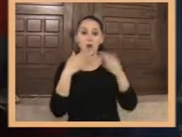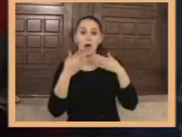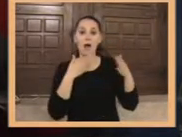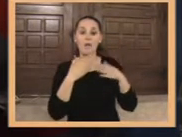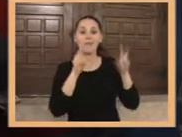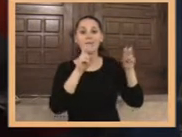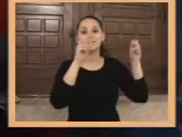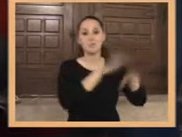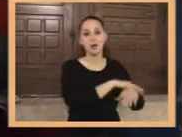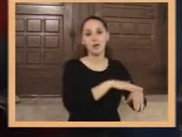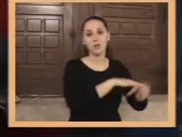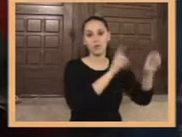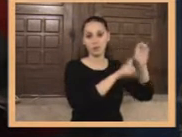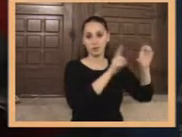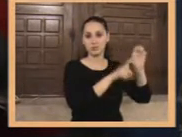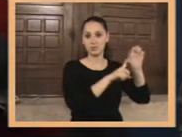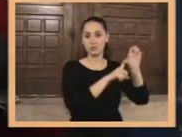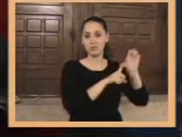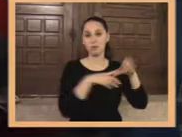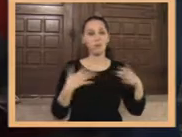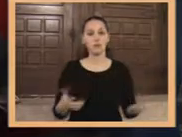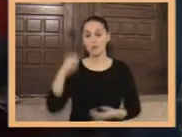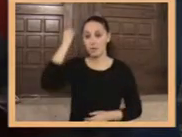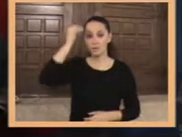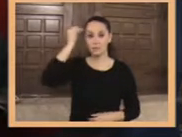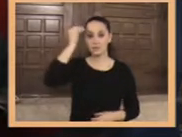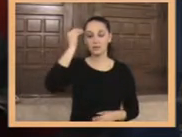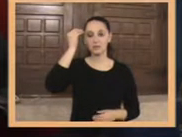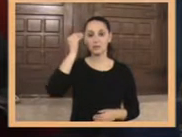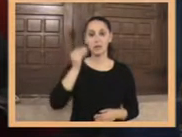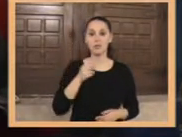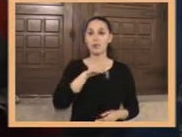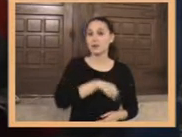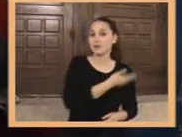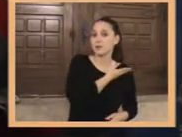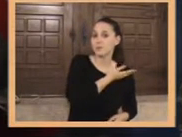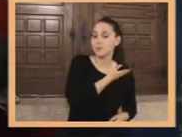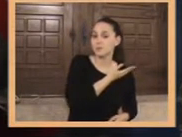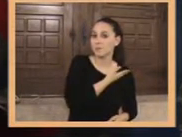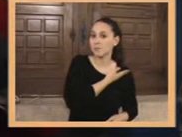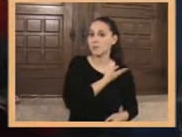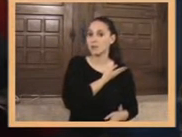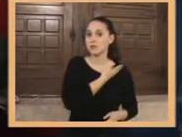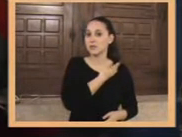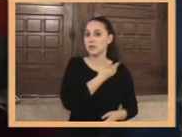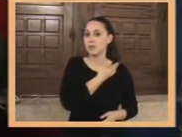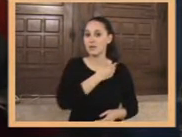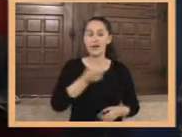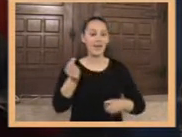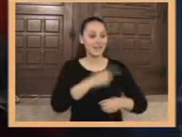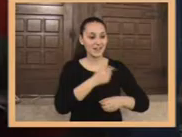del Ayuntamiento de Plasencia, pensando que en la recogida de ingresos de uno y otro